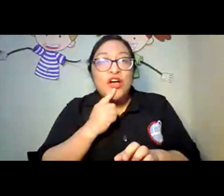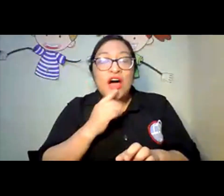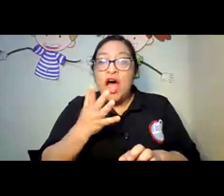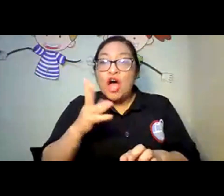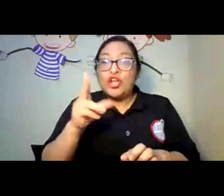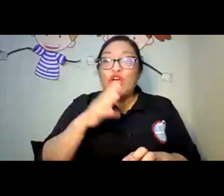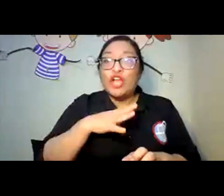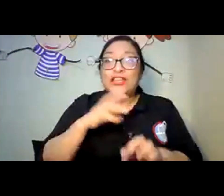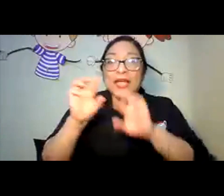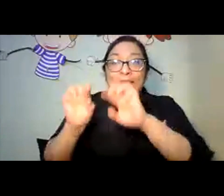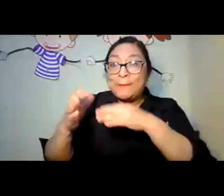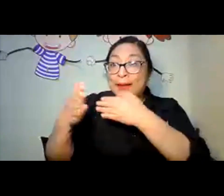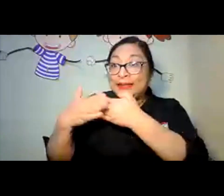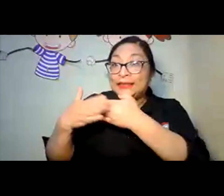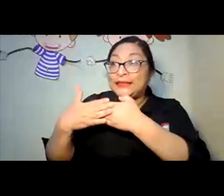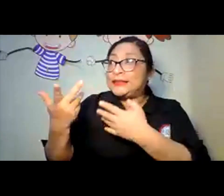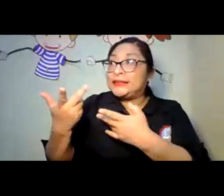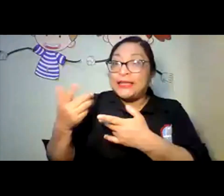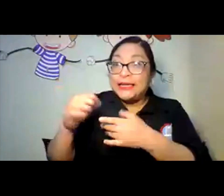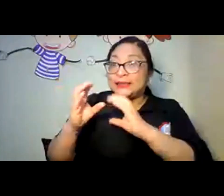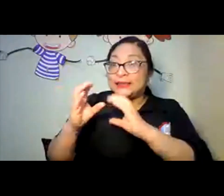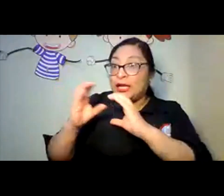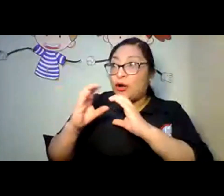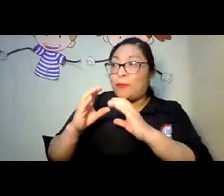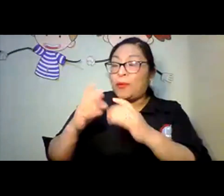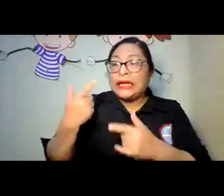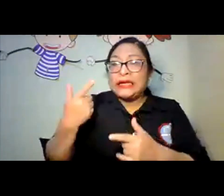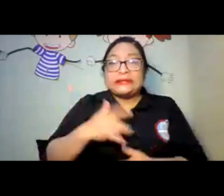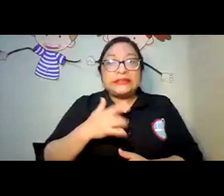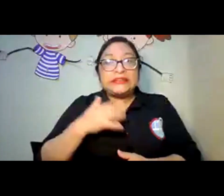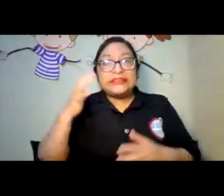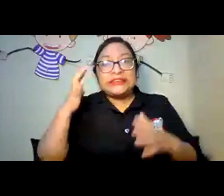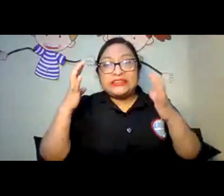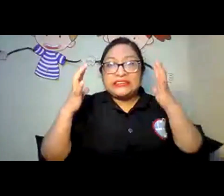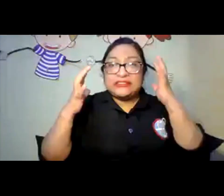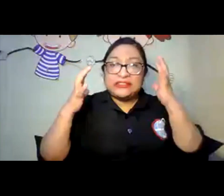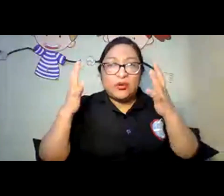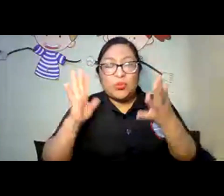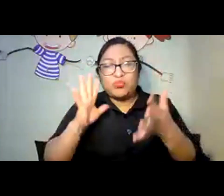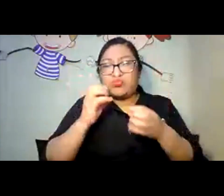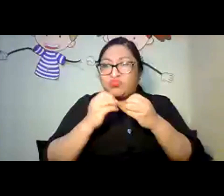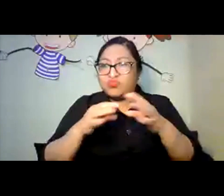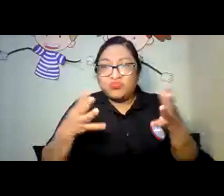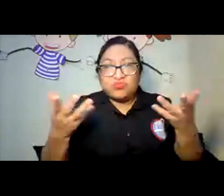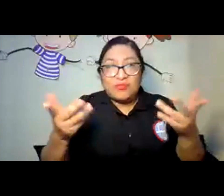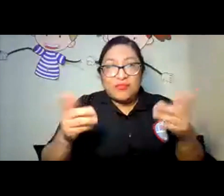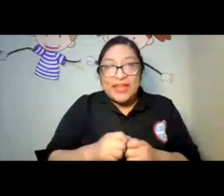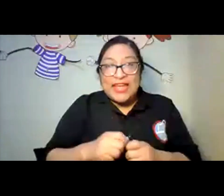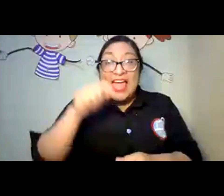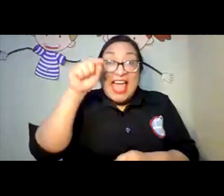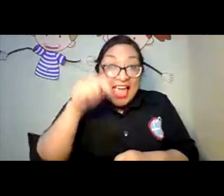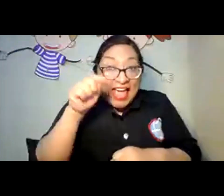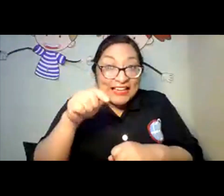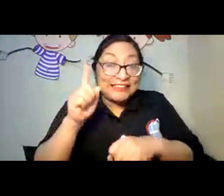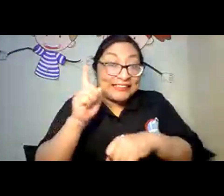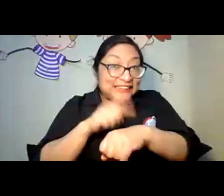está totalmente perdida. Este es el momento para comunicarle a todos que por favor podamos